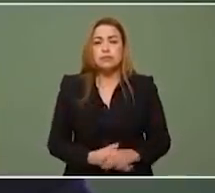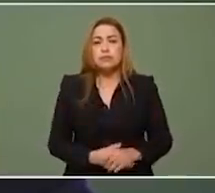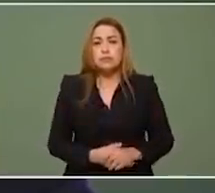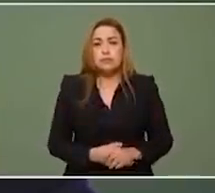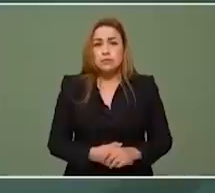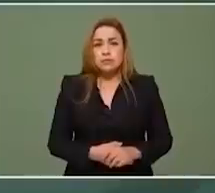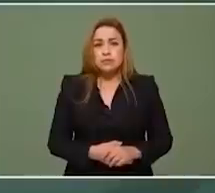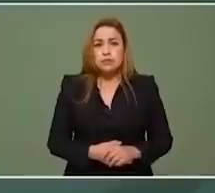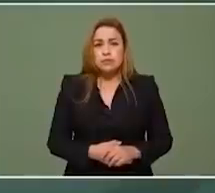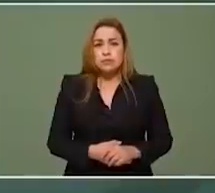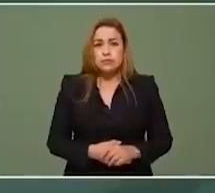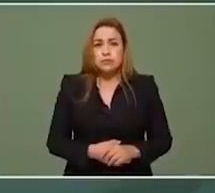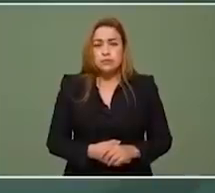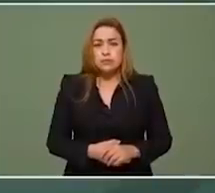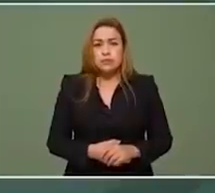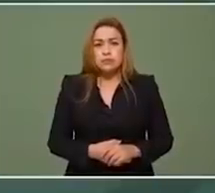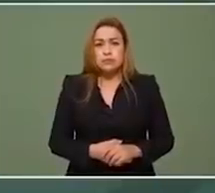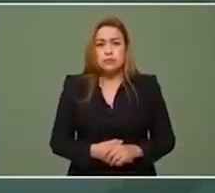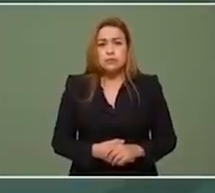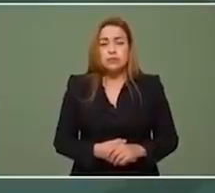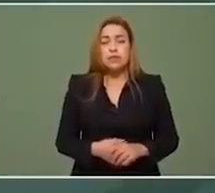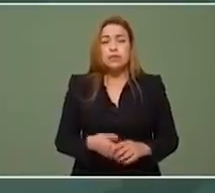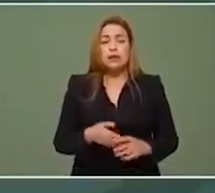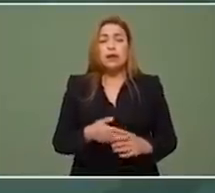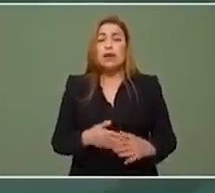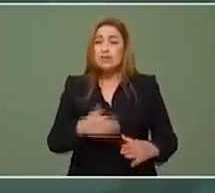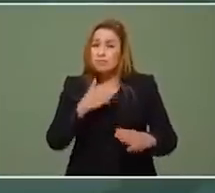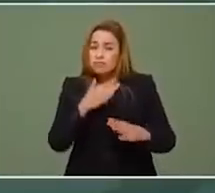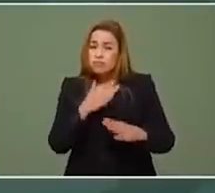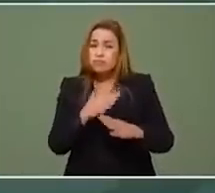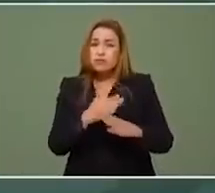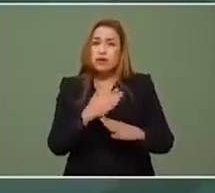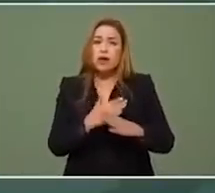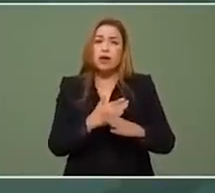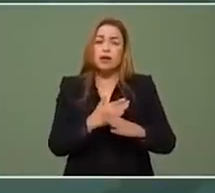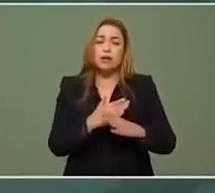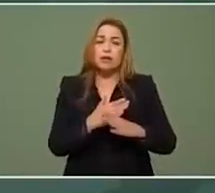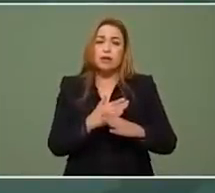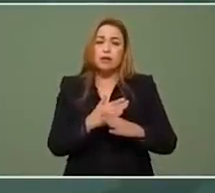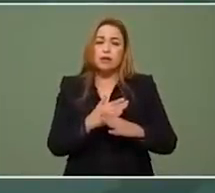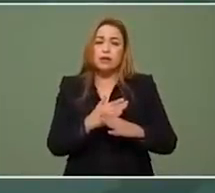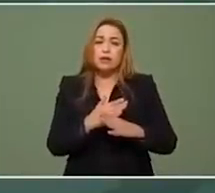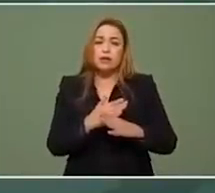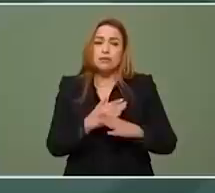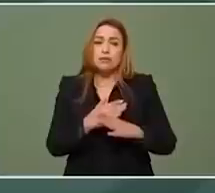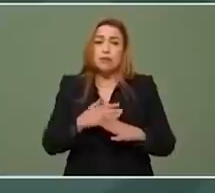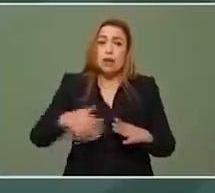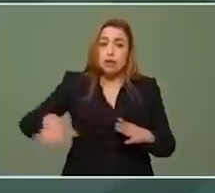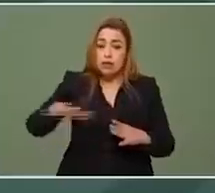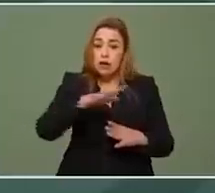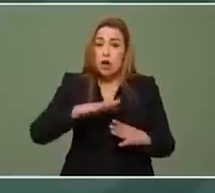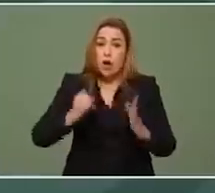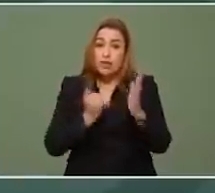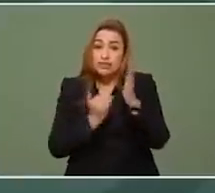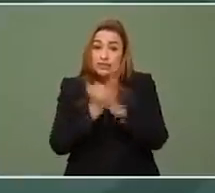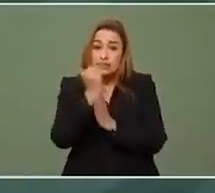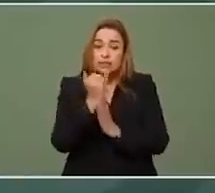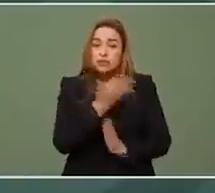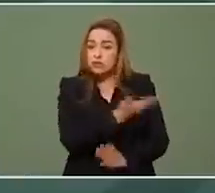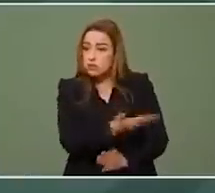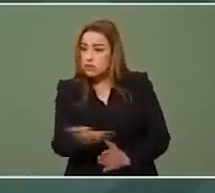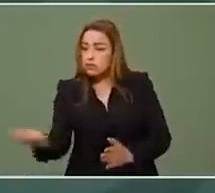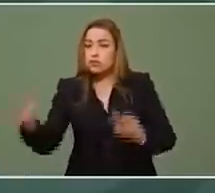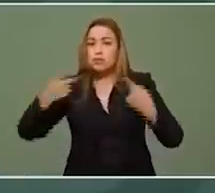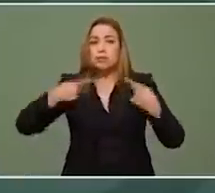la voluntad del pueblo en lo electoral es